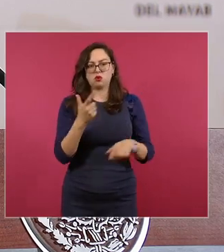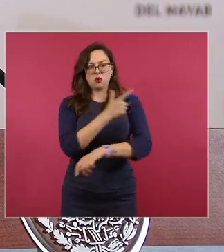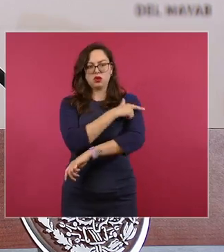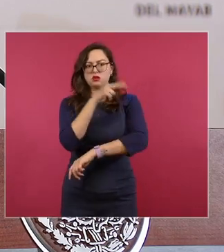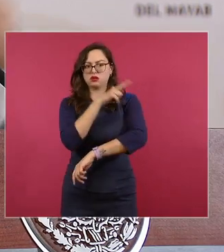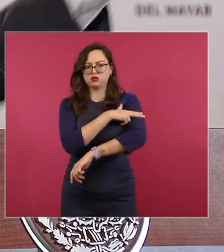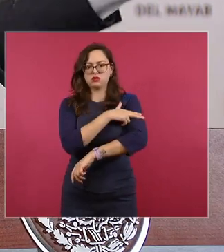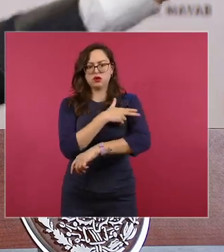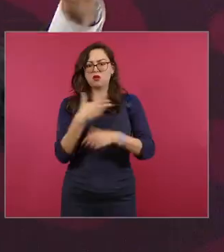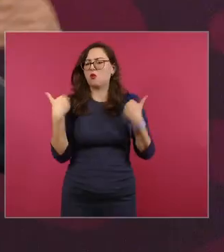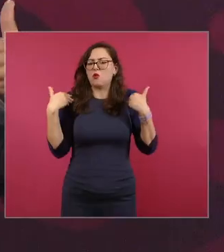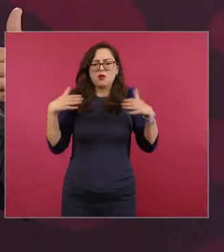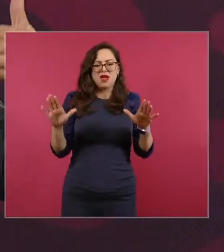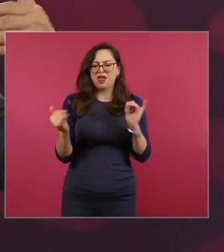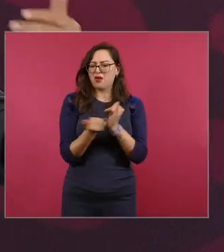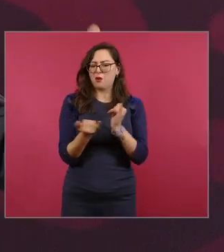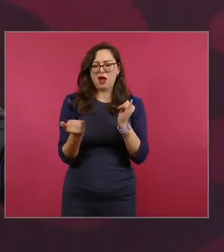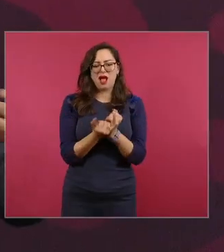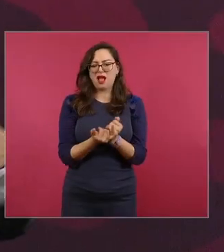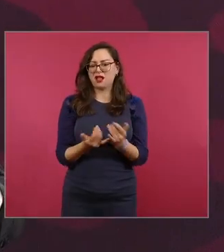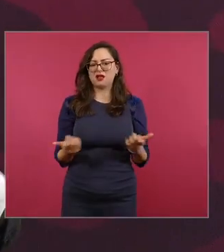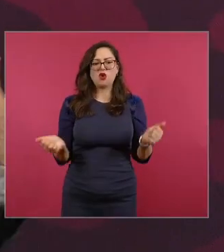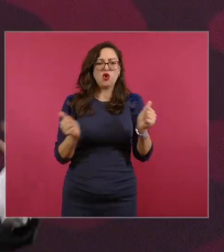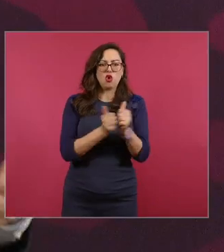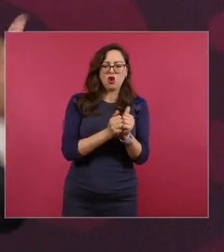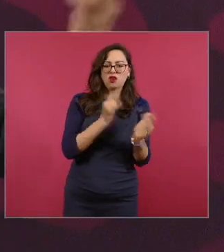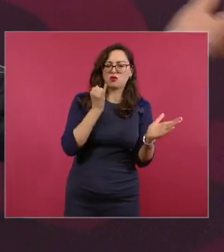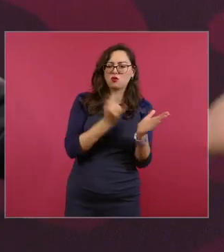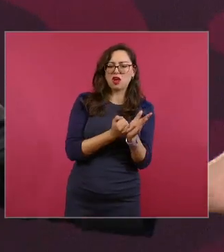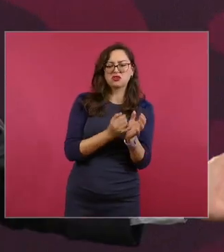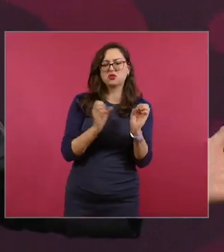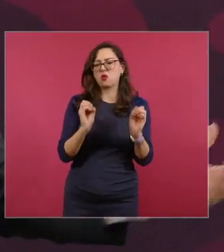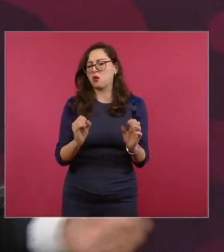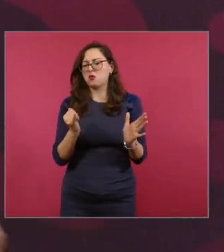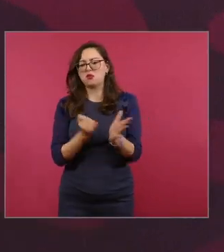O sea, la misma medida, pero pues